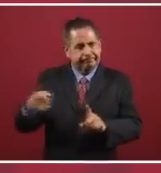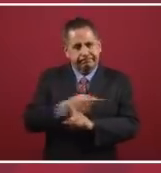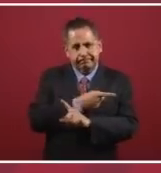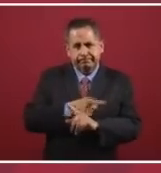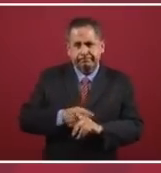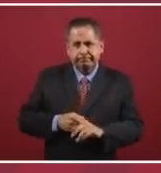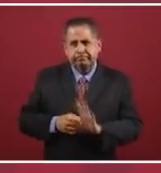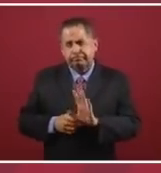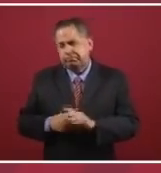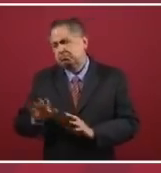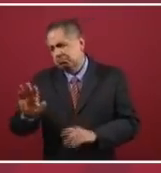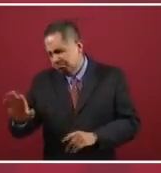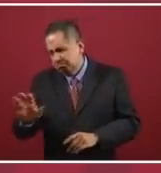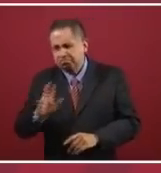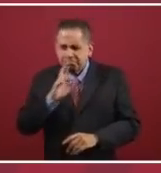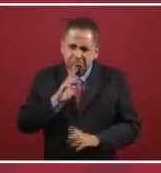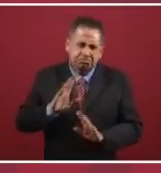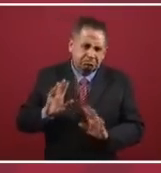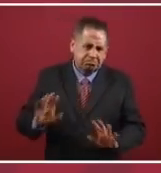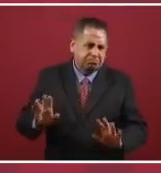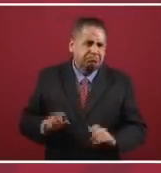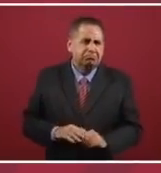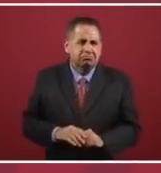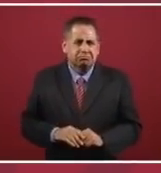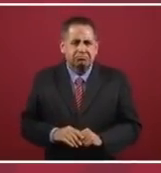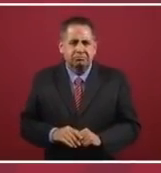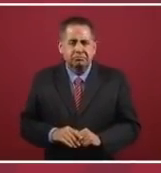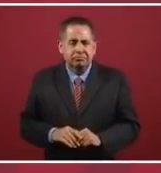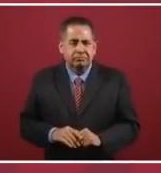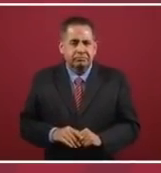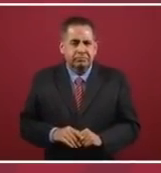pero es mejor que